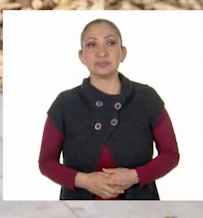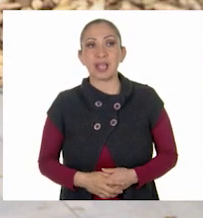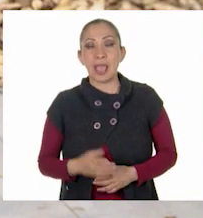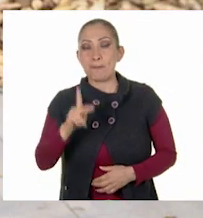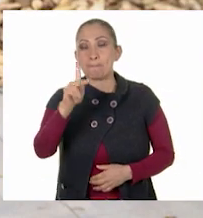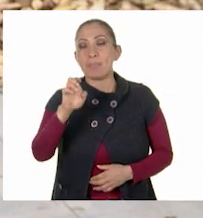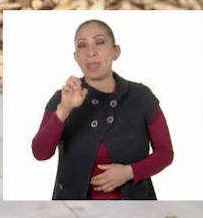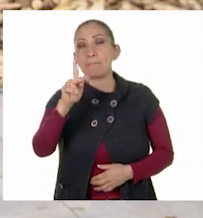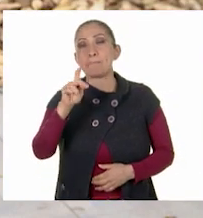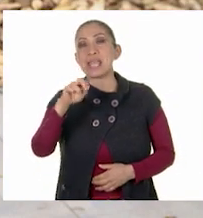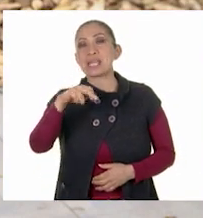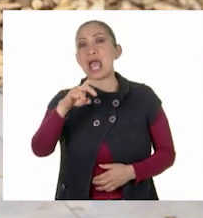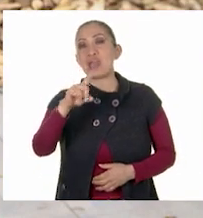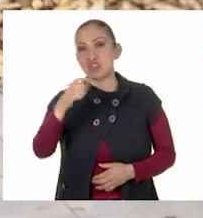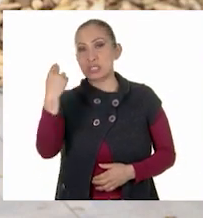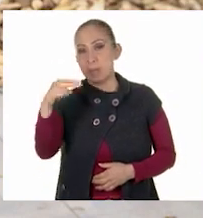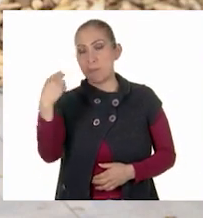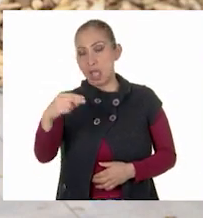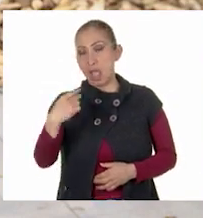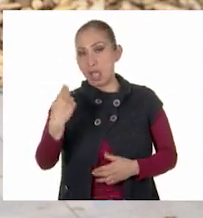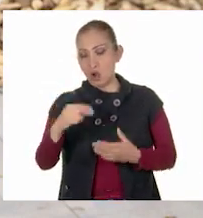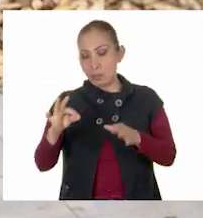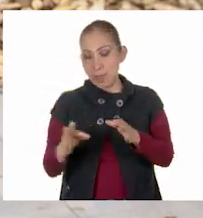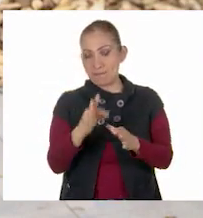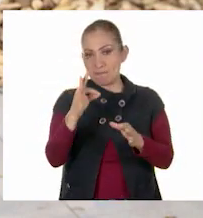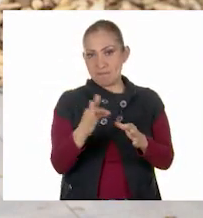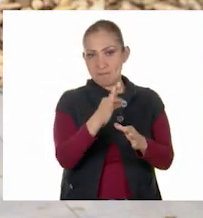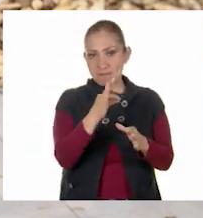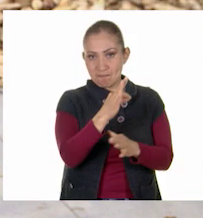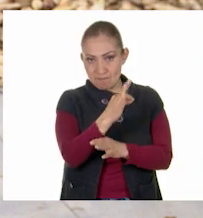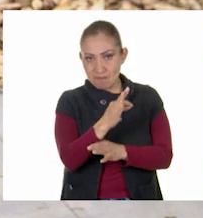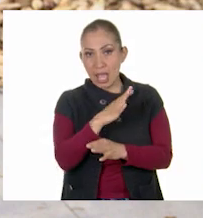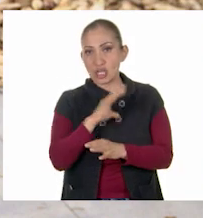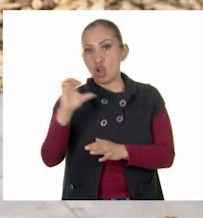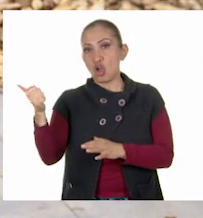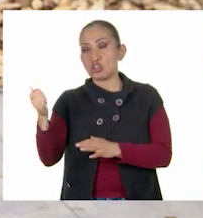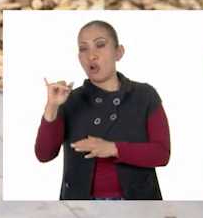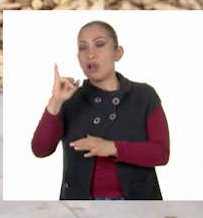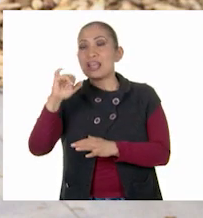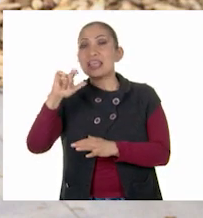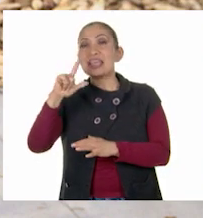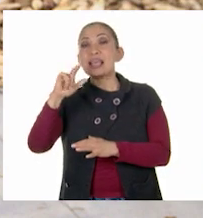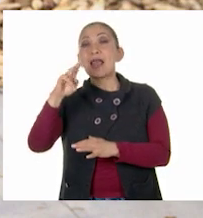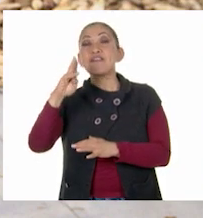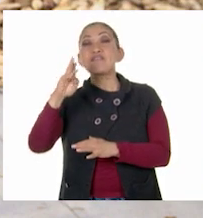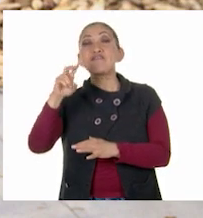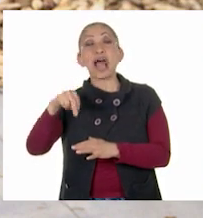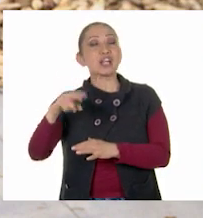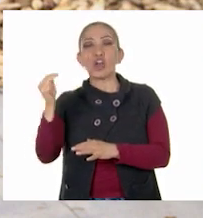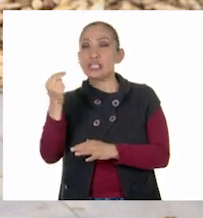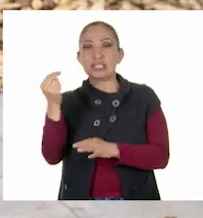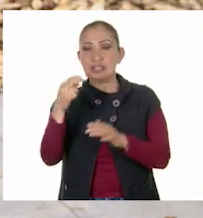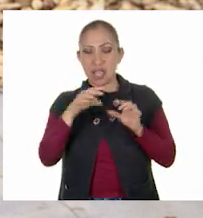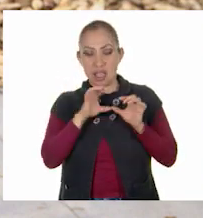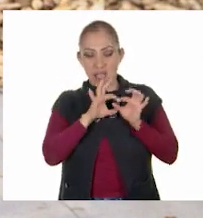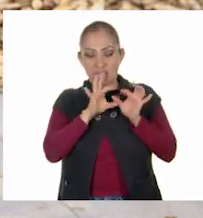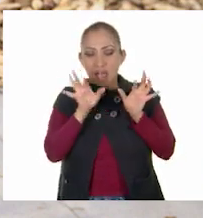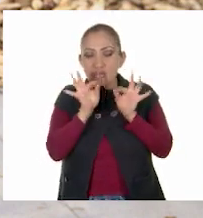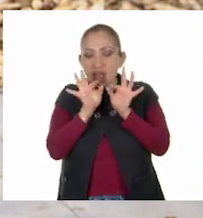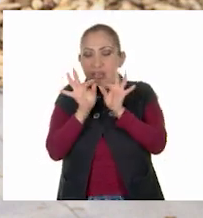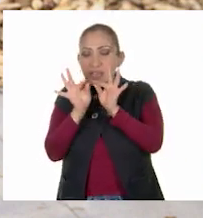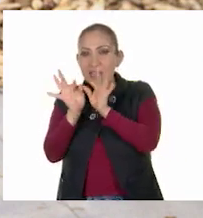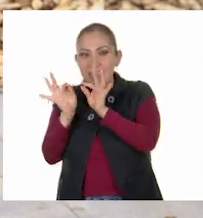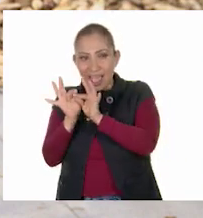el pepenado, se llama pepenado. Hay otro que es silván, que no necesita pliegue, se